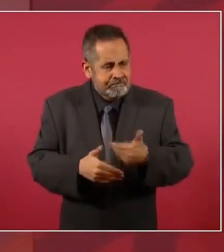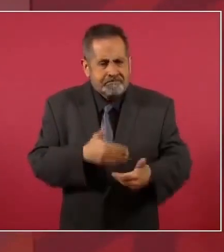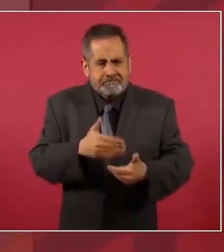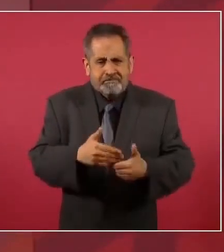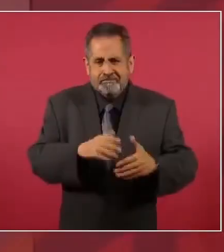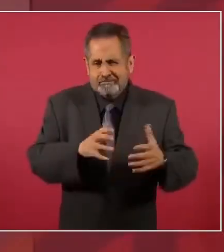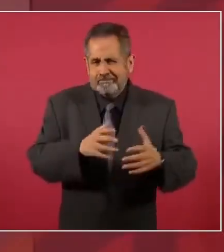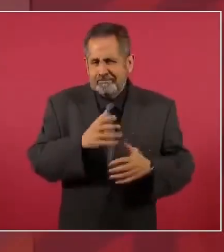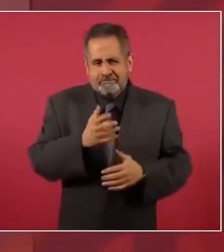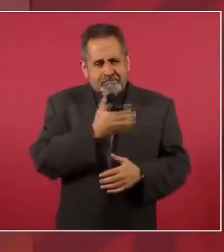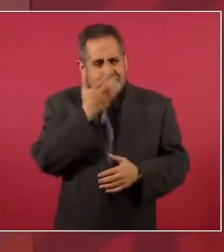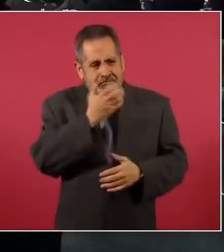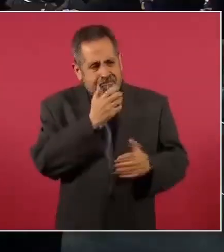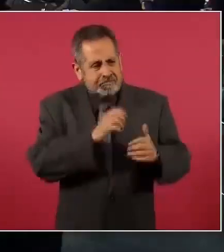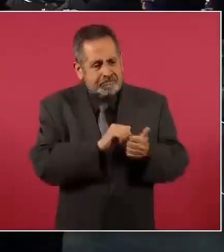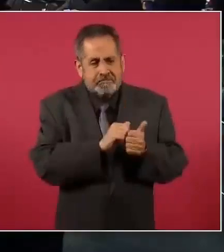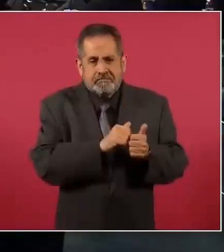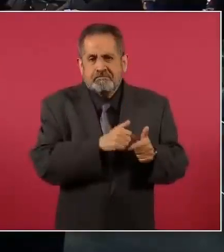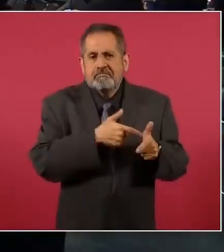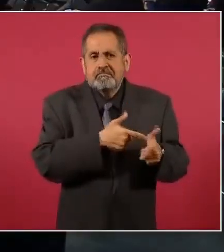de este conservadurismo